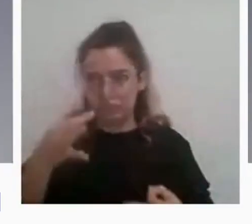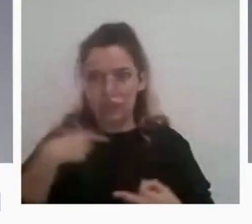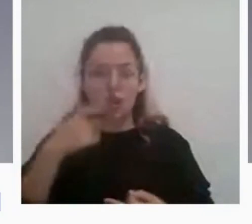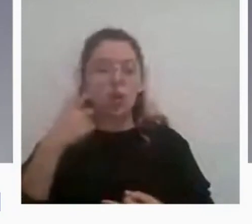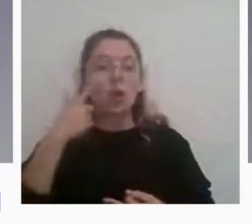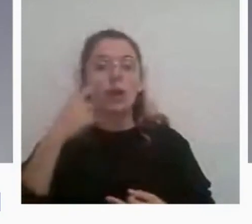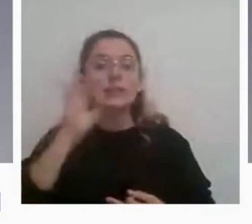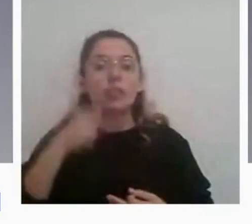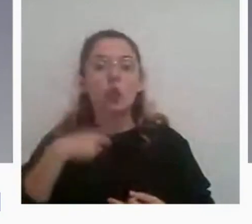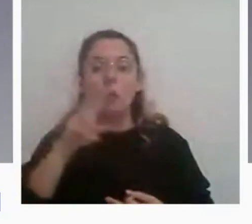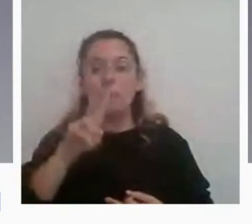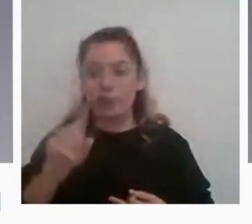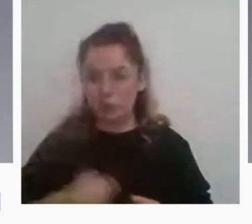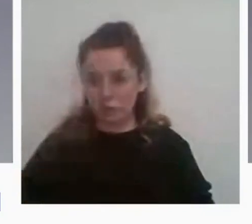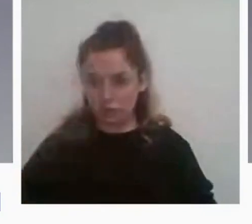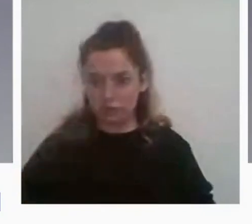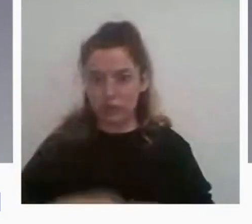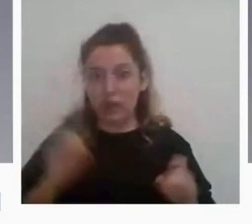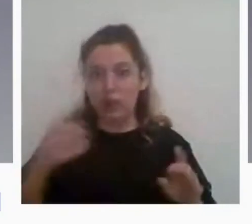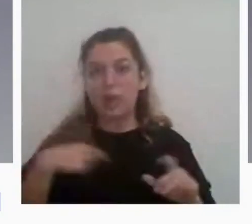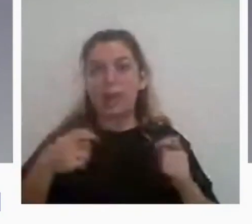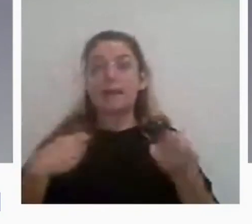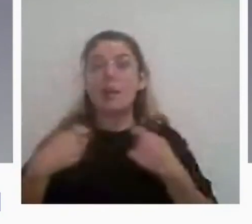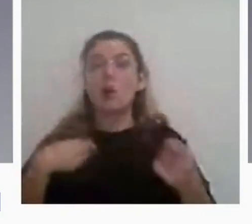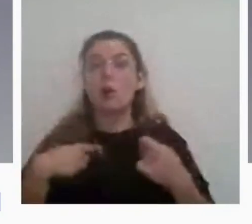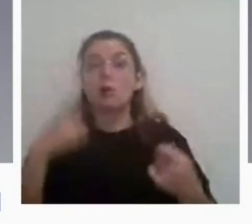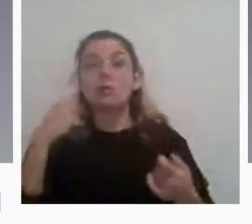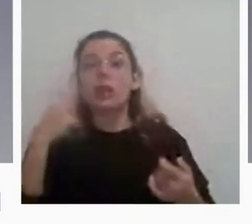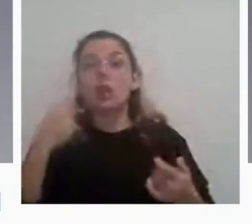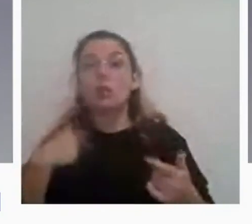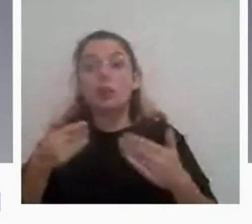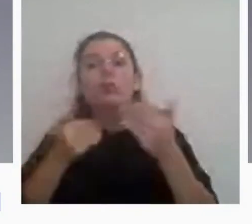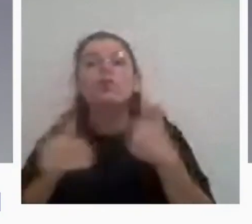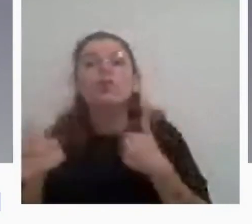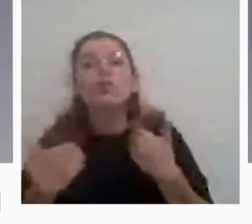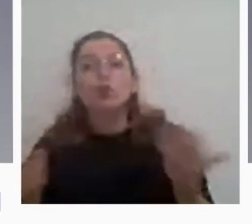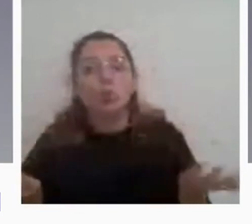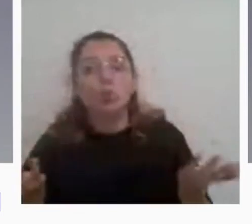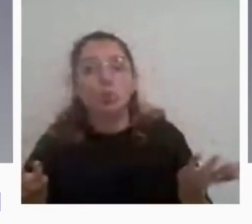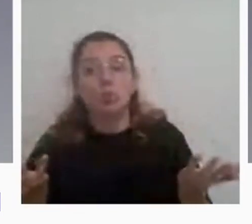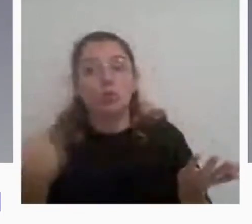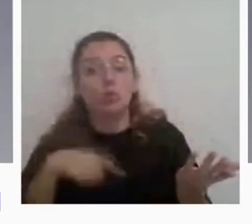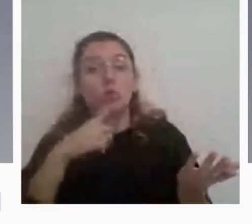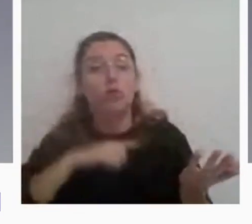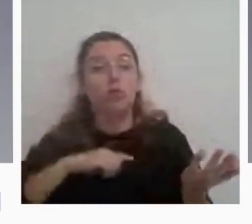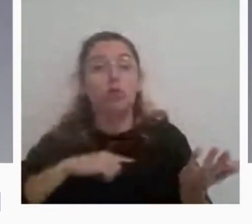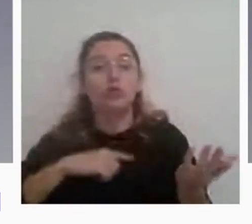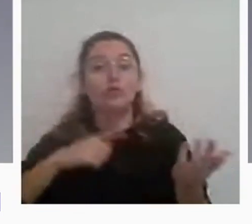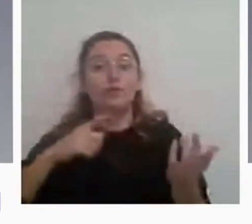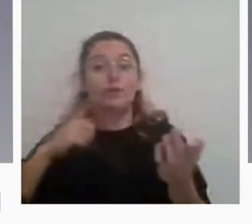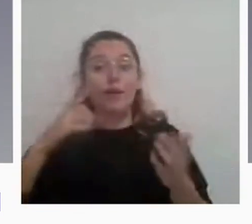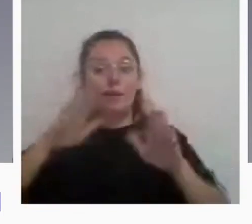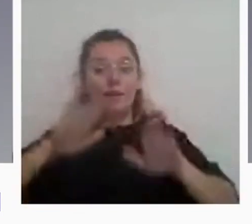todo esto, como un negocio tradicional, pero pensar en la vida que vivimos ahora. Preservamos un legado, un principio,